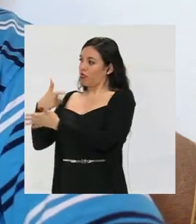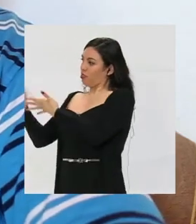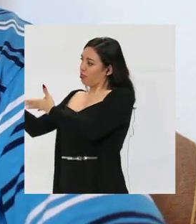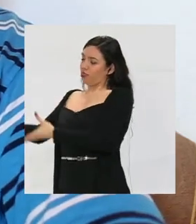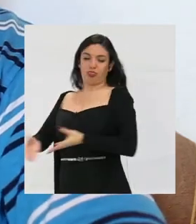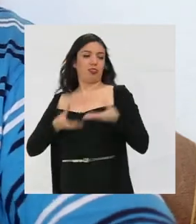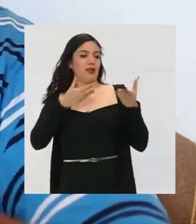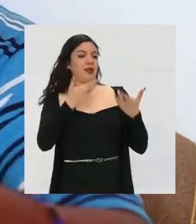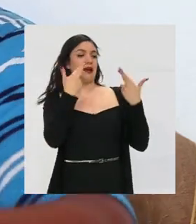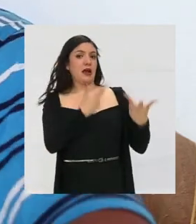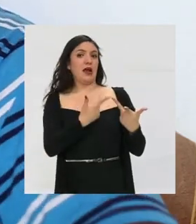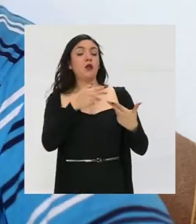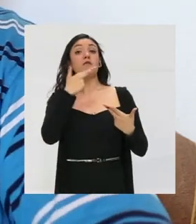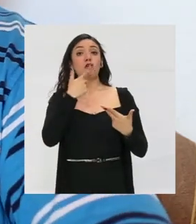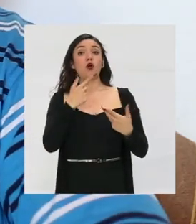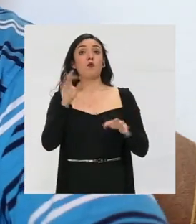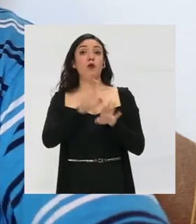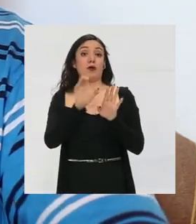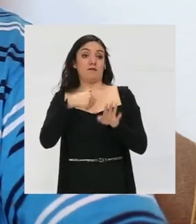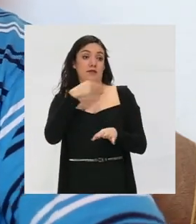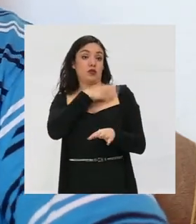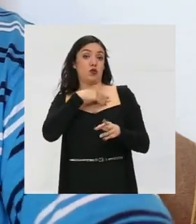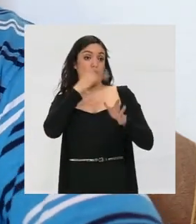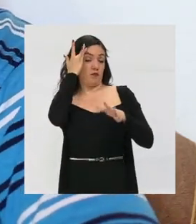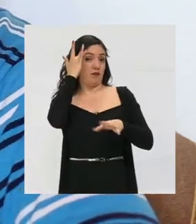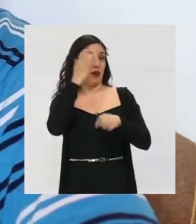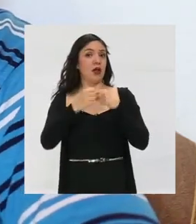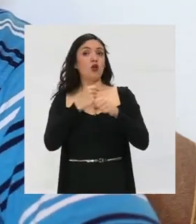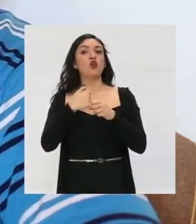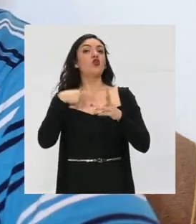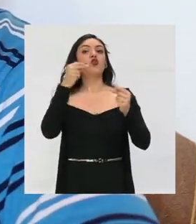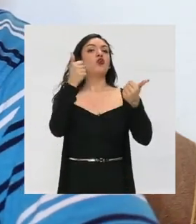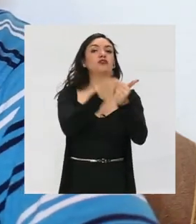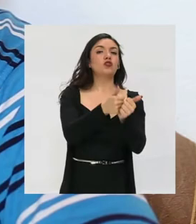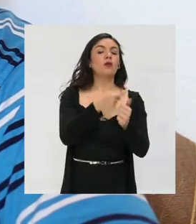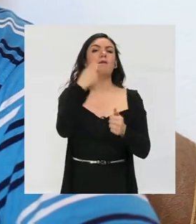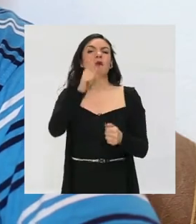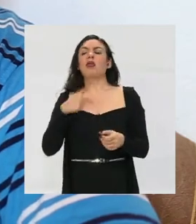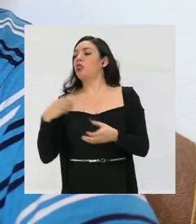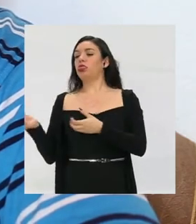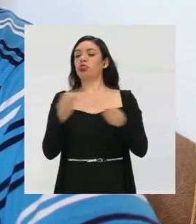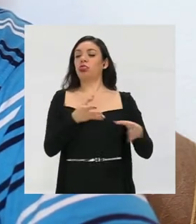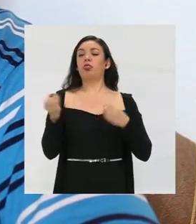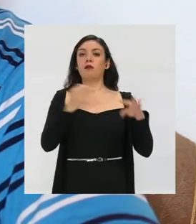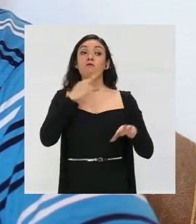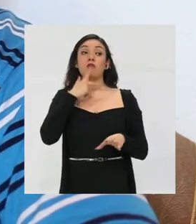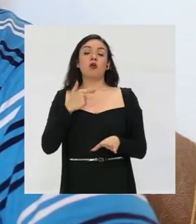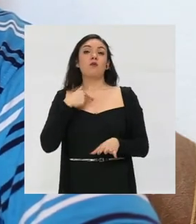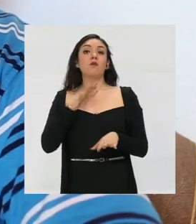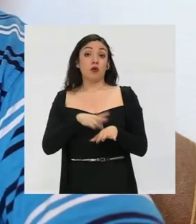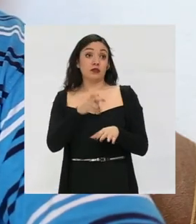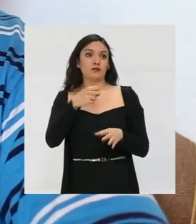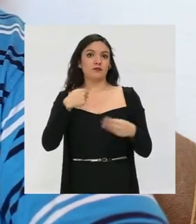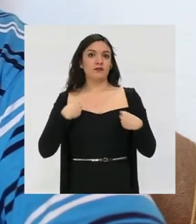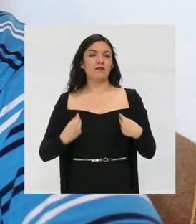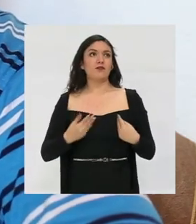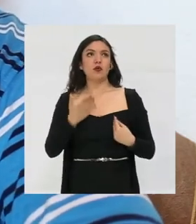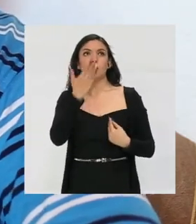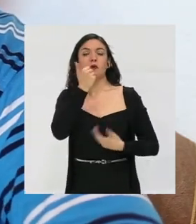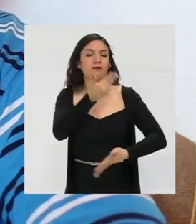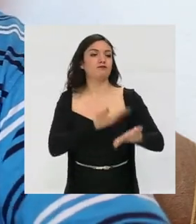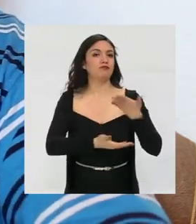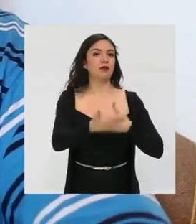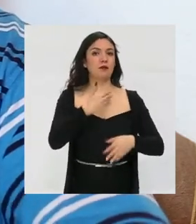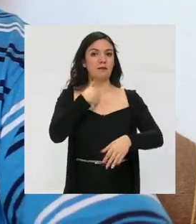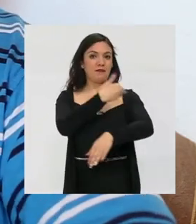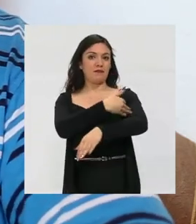¿verdad? Que no asistir en un cumpleaños de mis hijos. Obviamente se me fueron muchos momentos maravillosos con